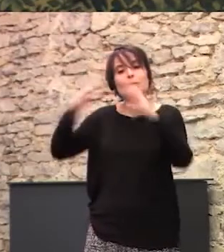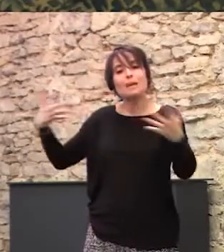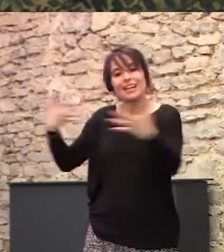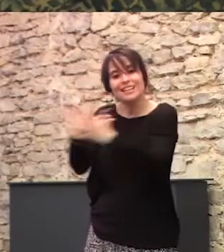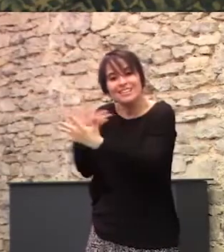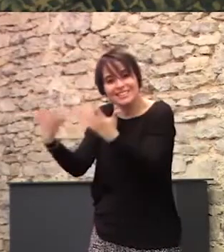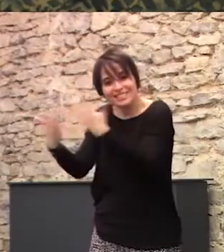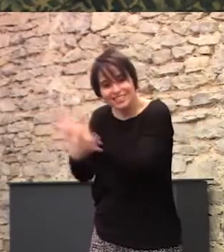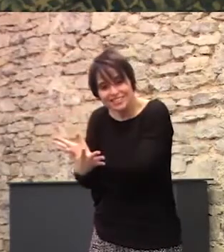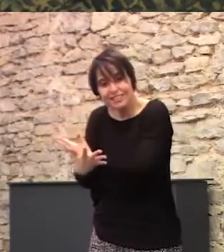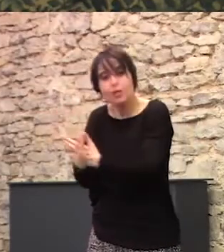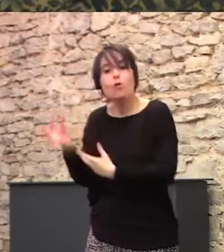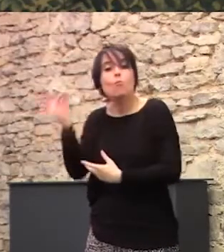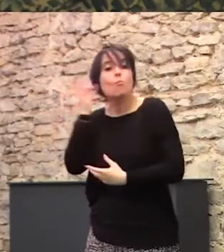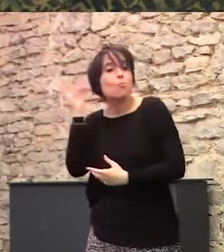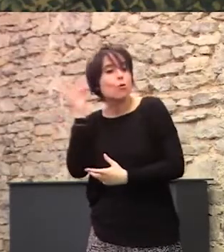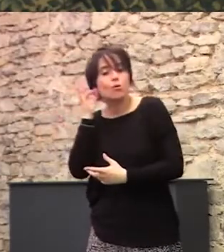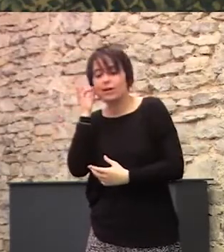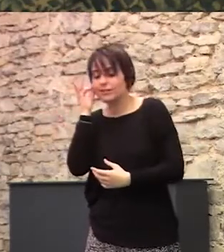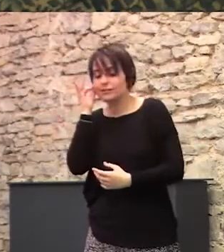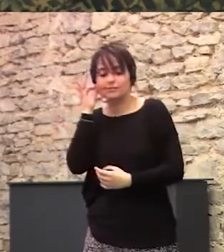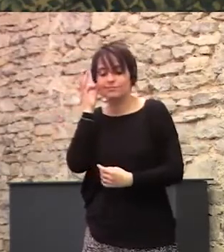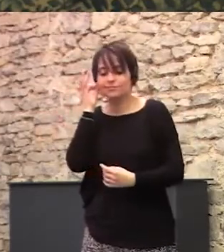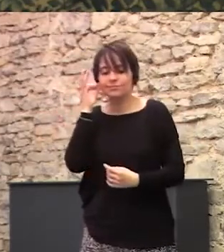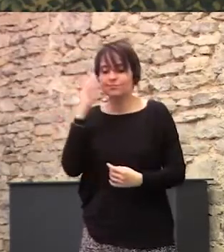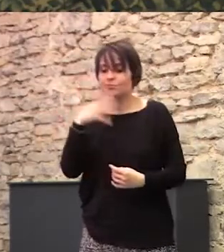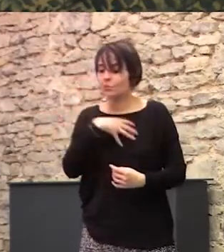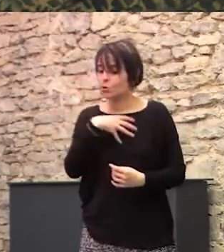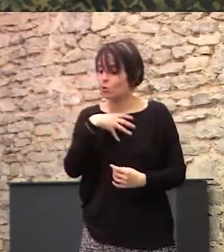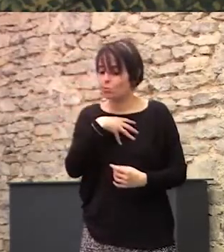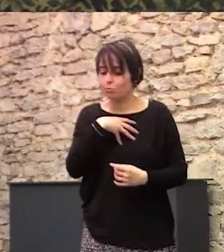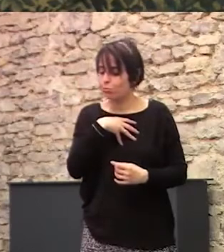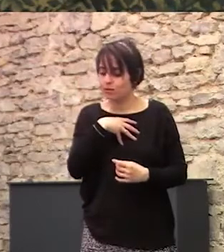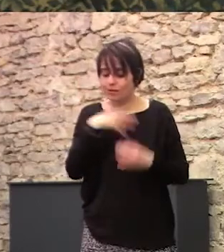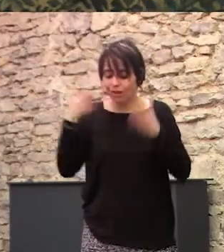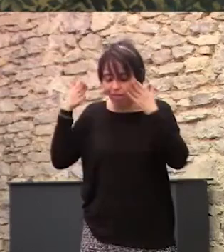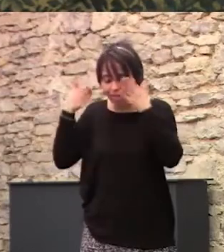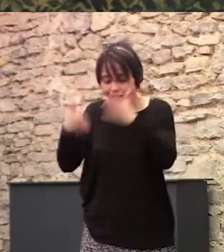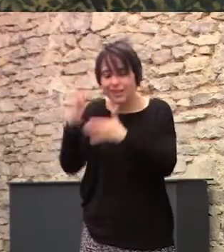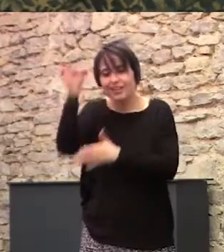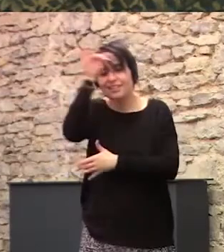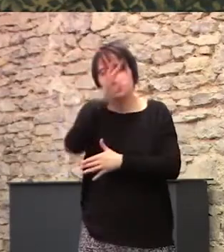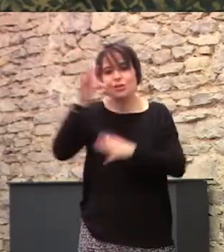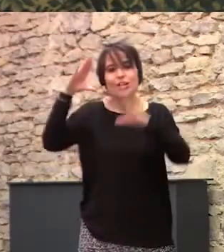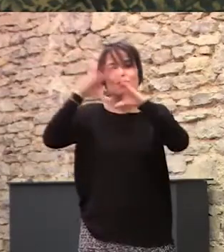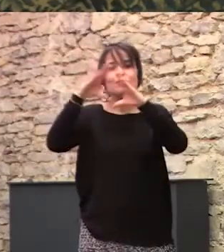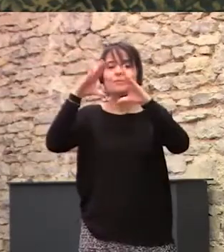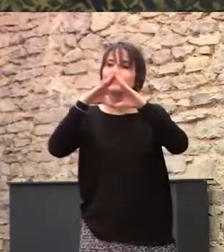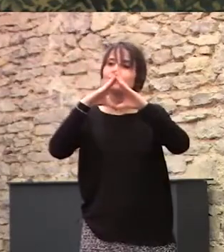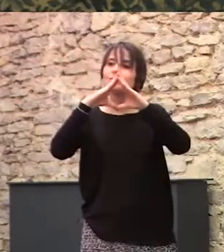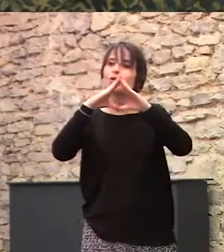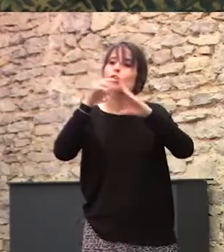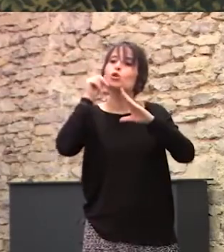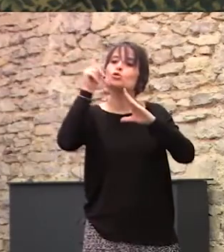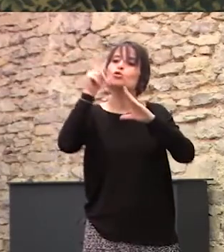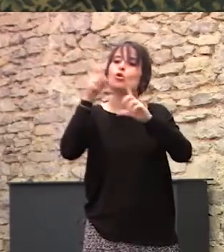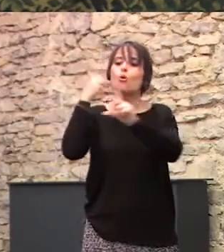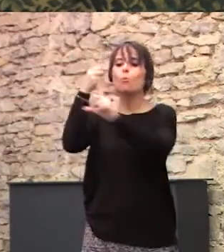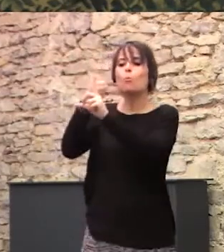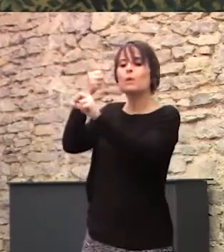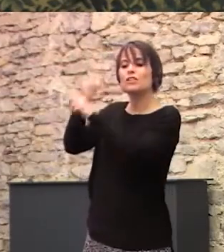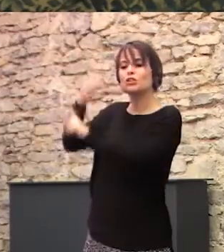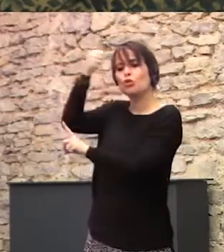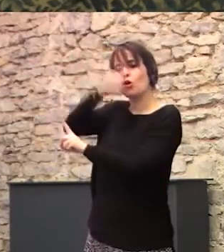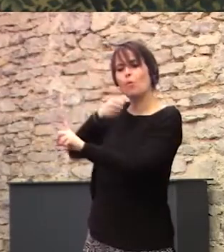que las mujeres no podemos centrar nuestra teoría, no se puede centrar la teoría feminista solo en la opresión de género.